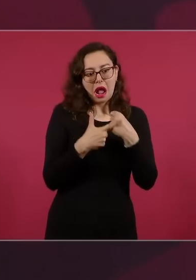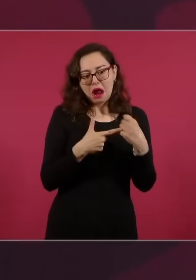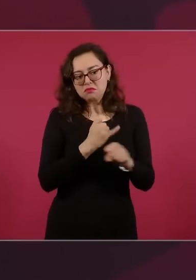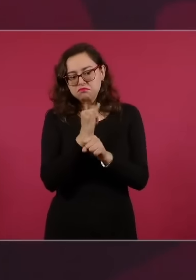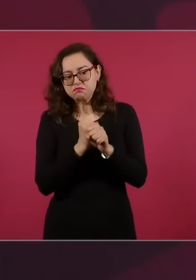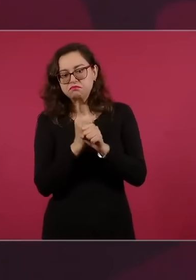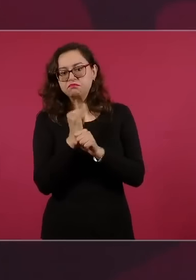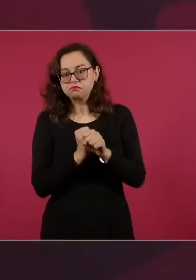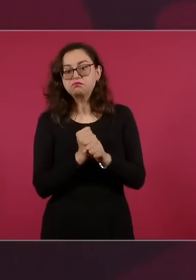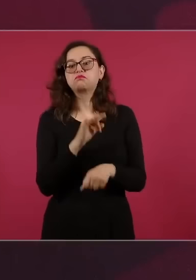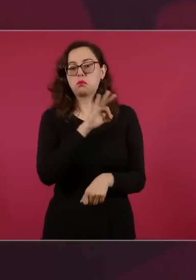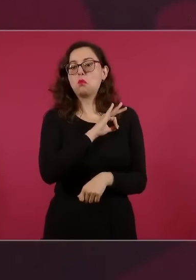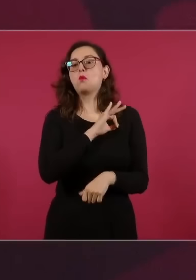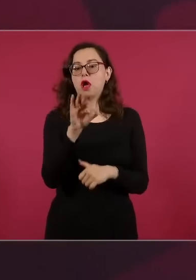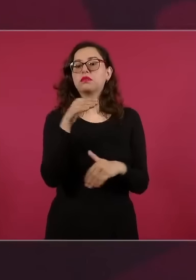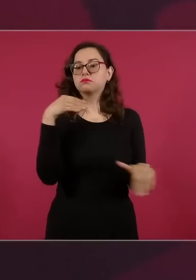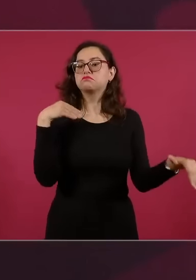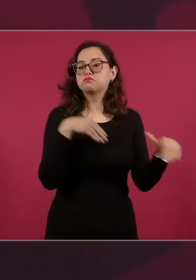No va a estar